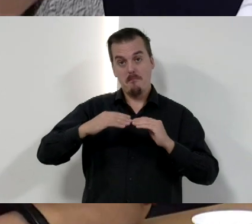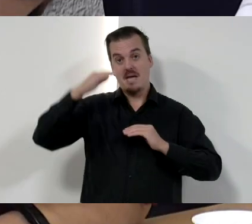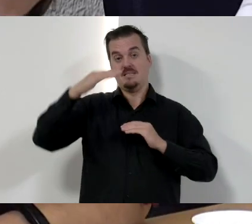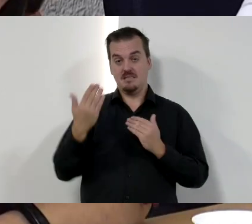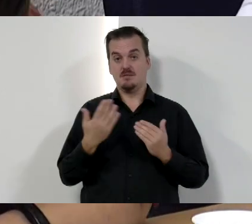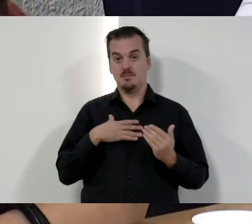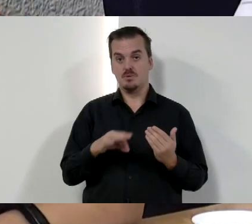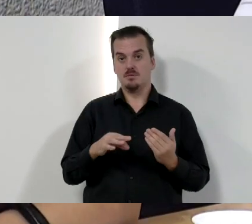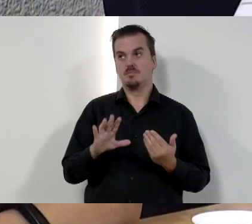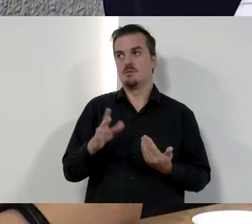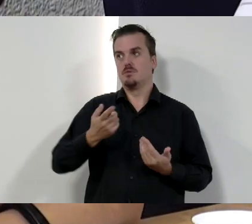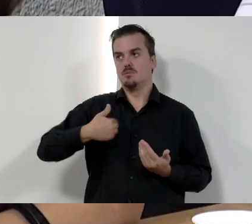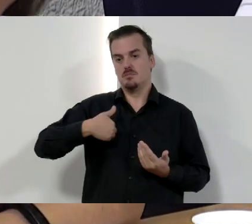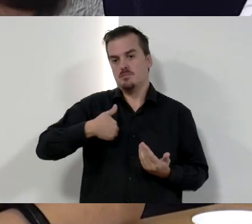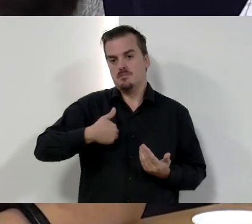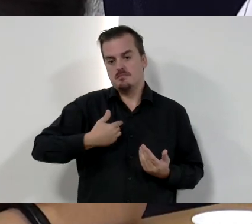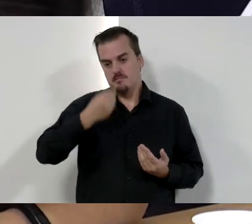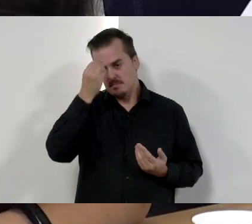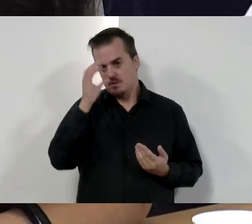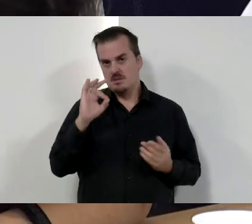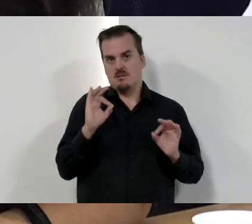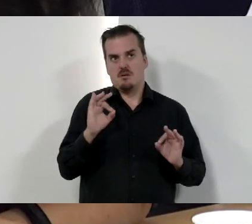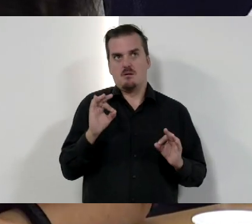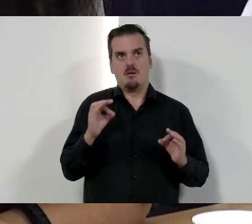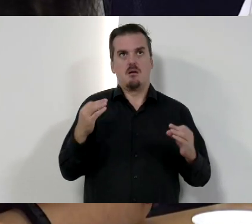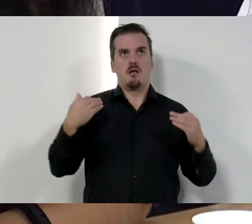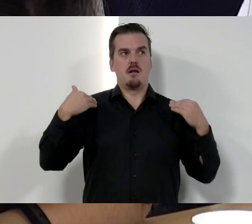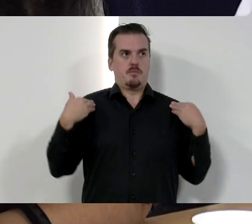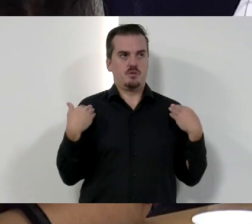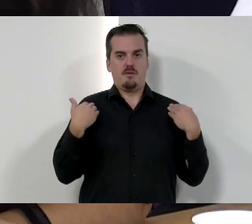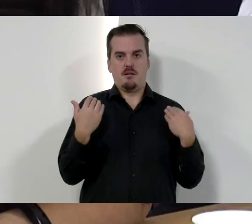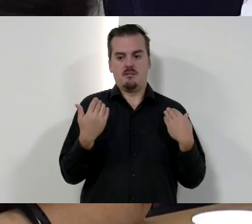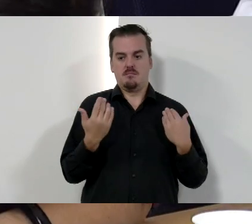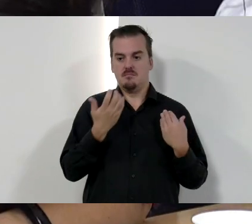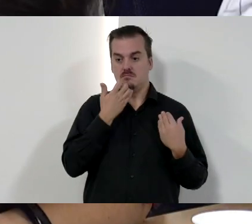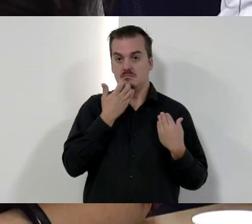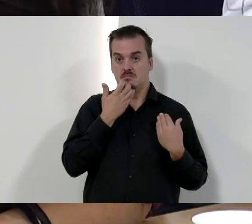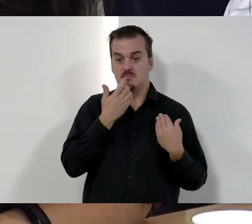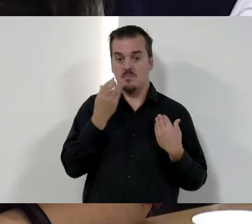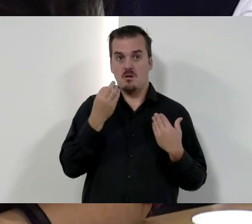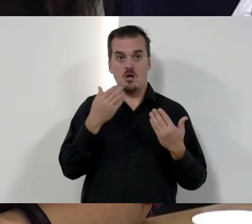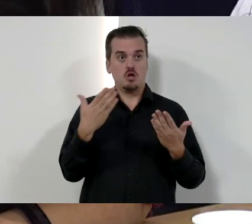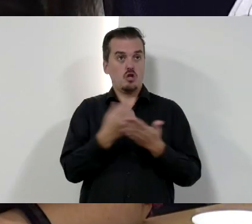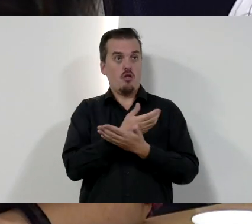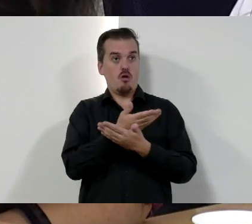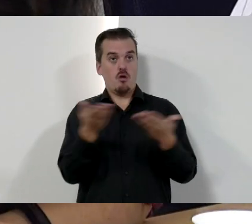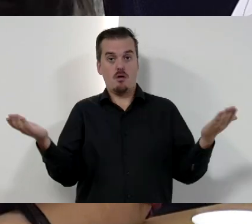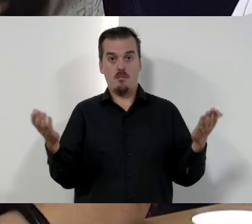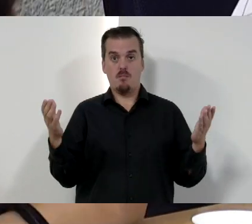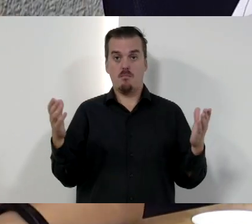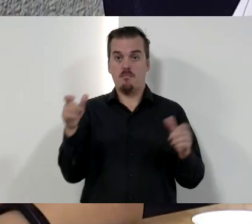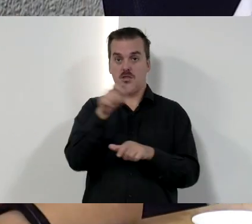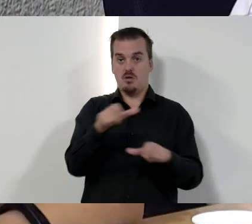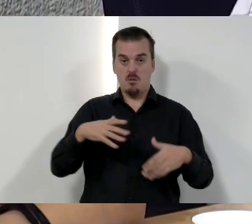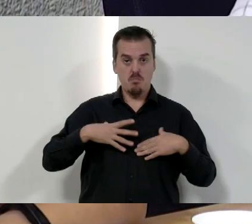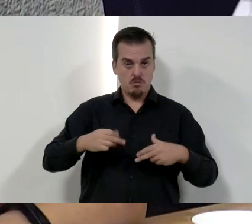poco responsable el, primero, abrirlo a la totalidad de la población, punto primero,